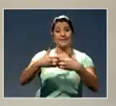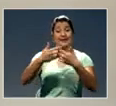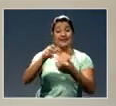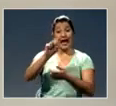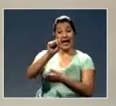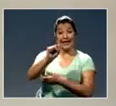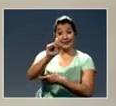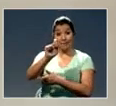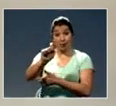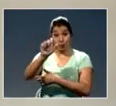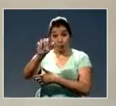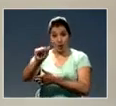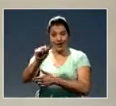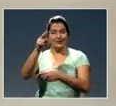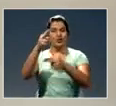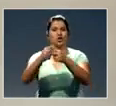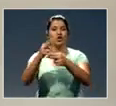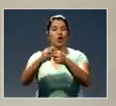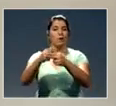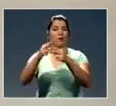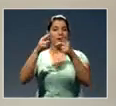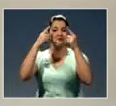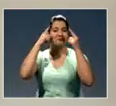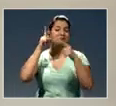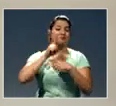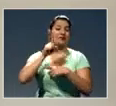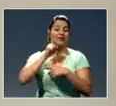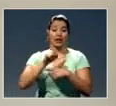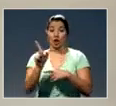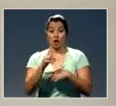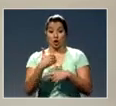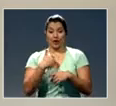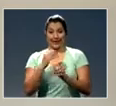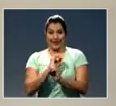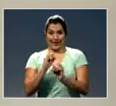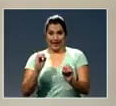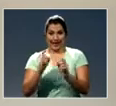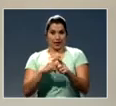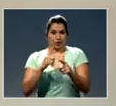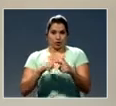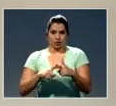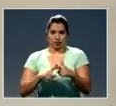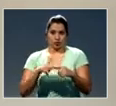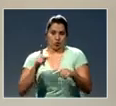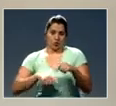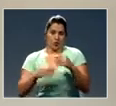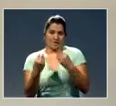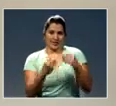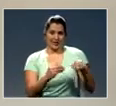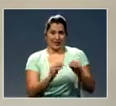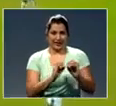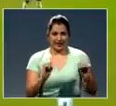nombre fantasioso que no tiene absolutamente nada, por lo tanto no puede vender nada. El señor